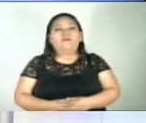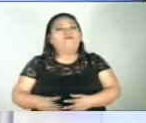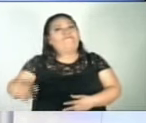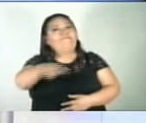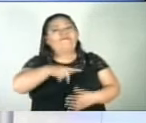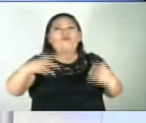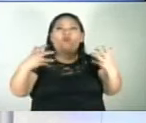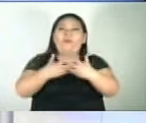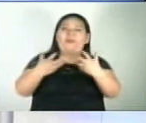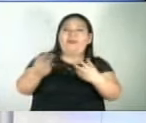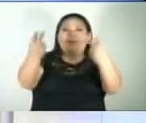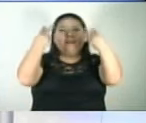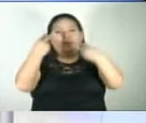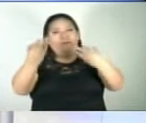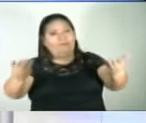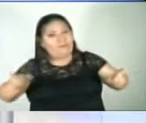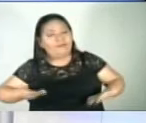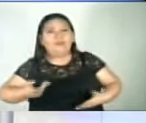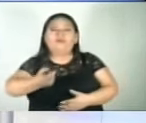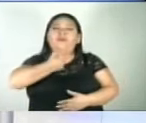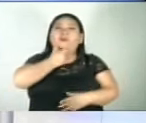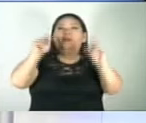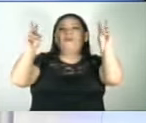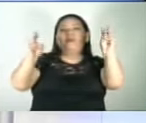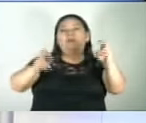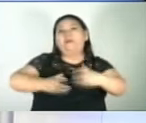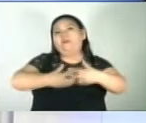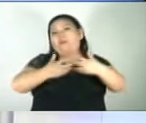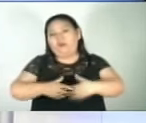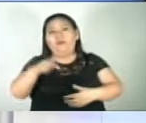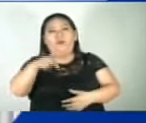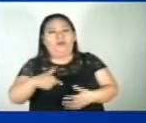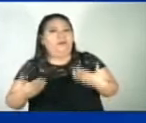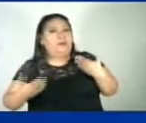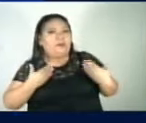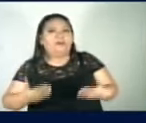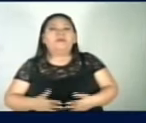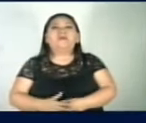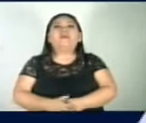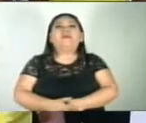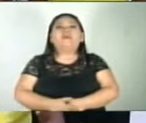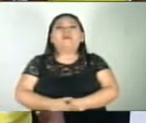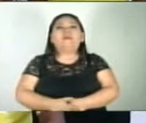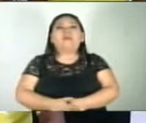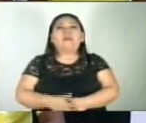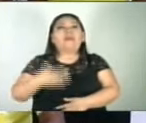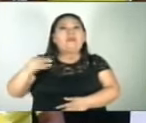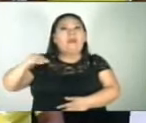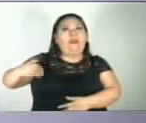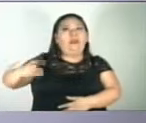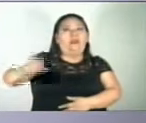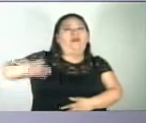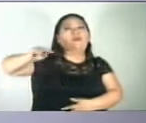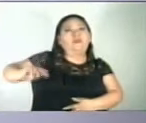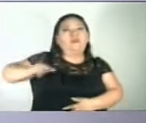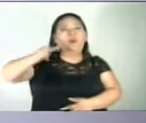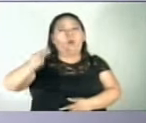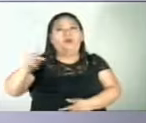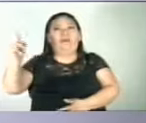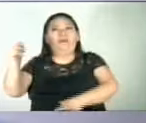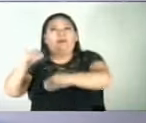Compañeros y amigos televidentes, bienvenidos a Acontecer Empresarial. A continuación, las noticias. Por segundo año consecutivo,